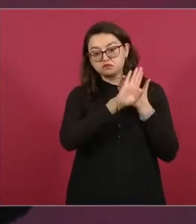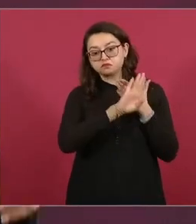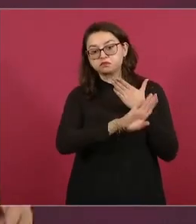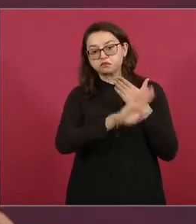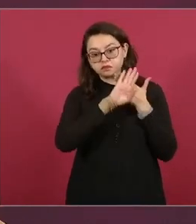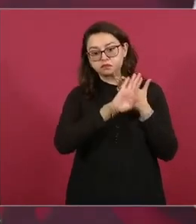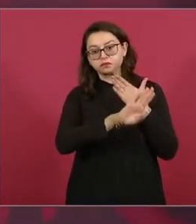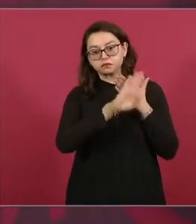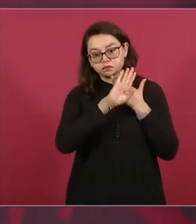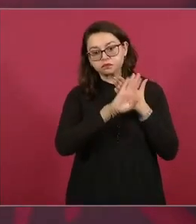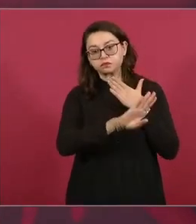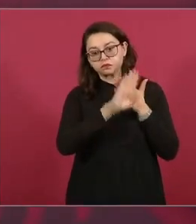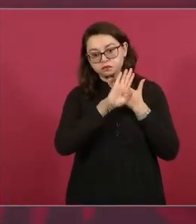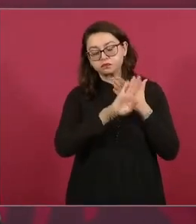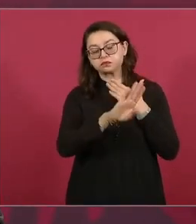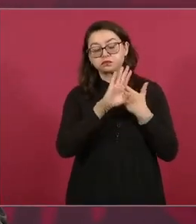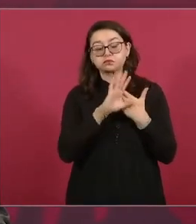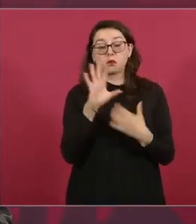cobran.